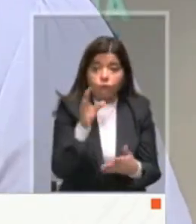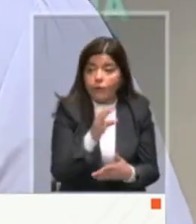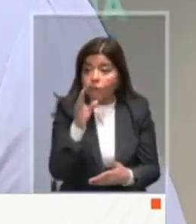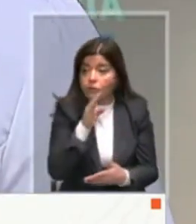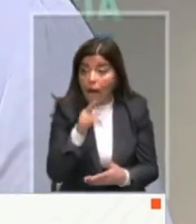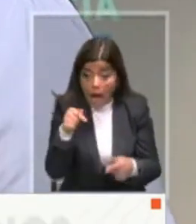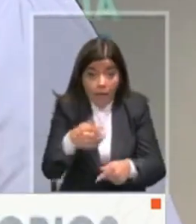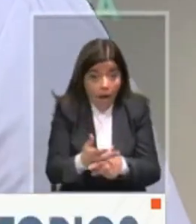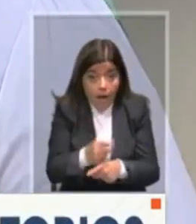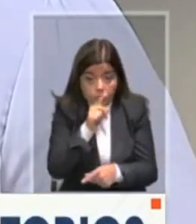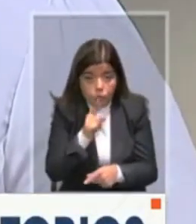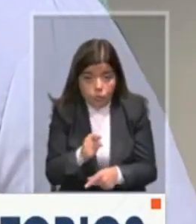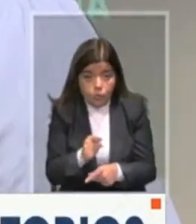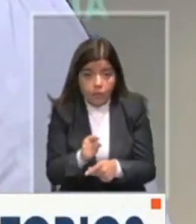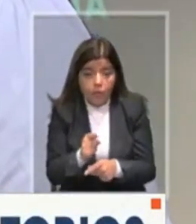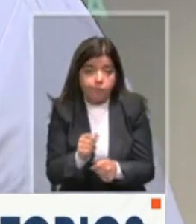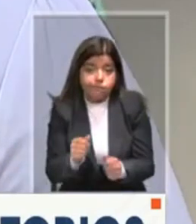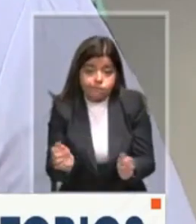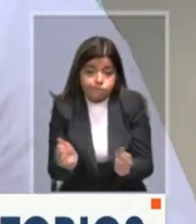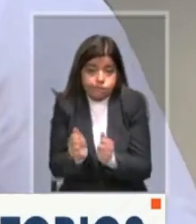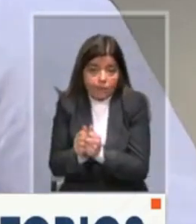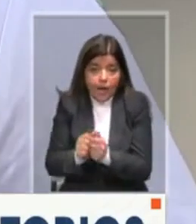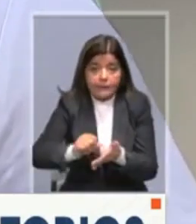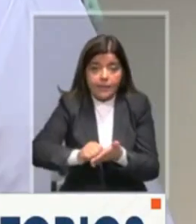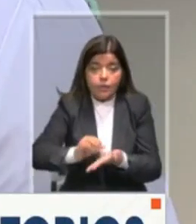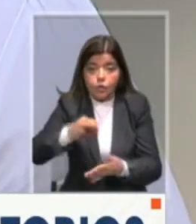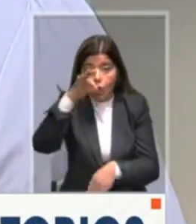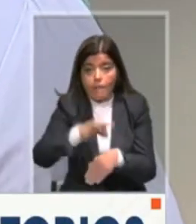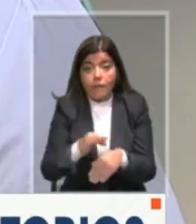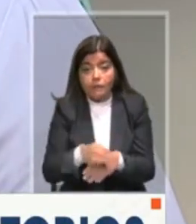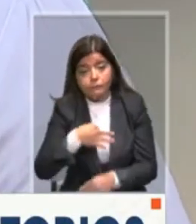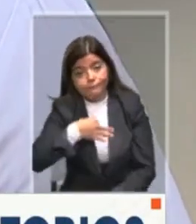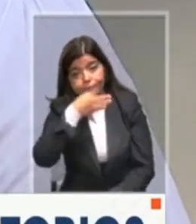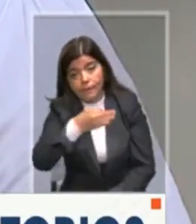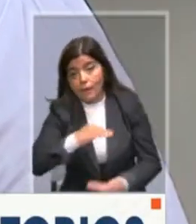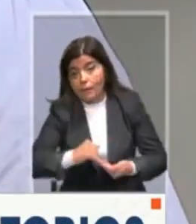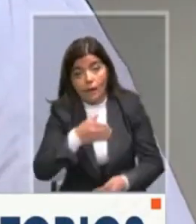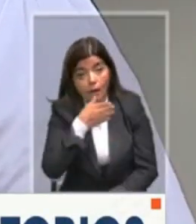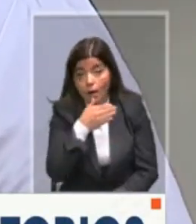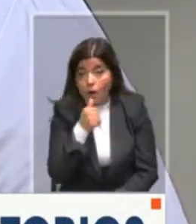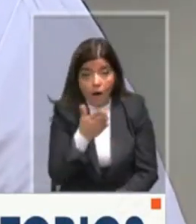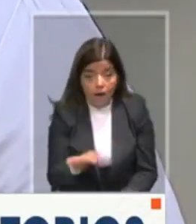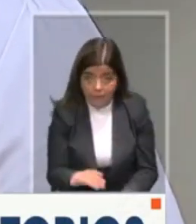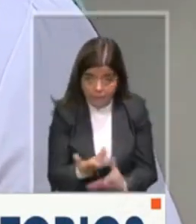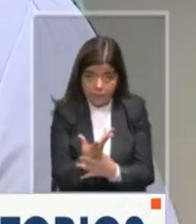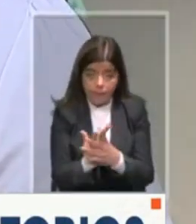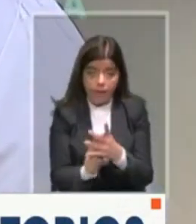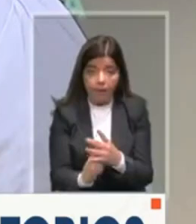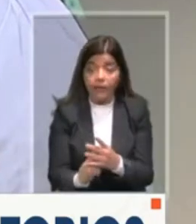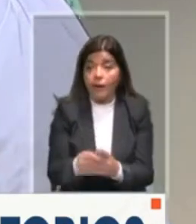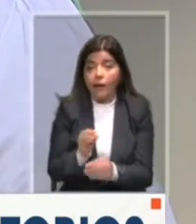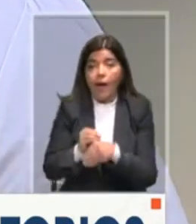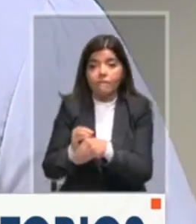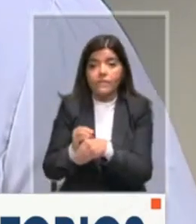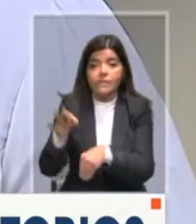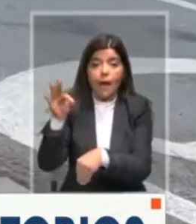acá tenían, acá como están al lado del centro médico, y lamentablemente tenemos que comunicarle el quiebre de stock y que se comuniquen con el médico tratante para